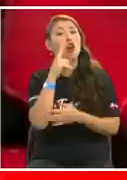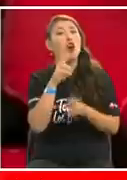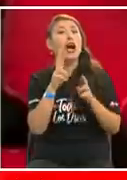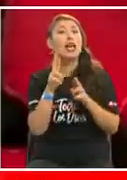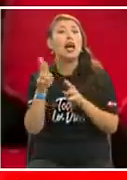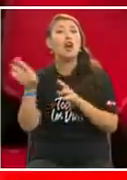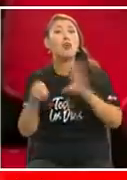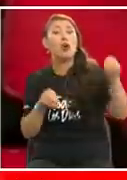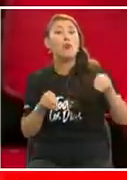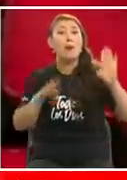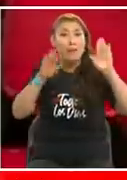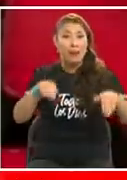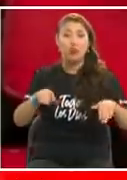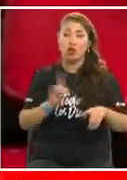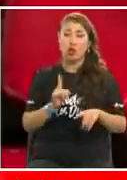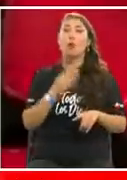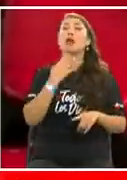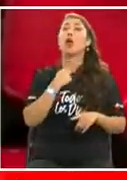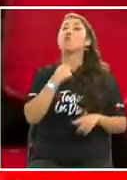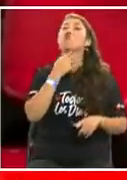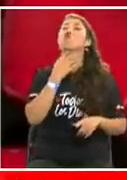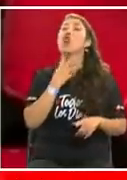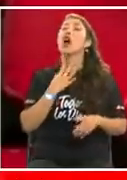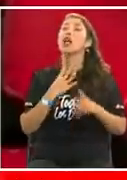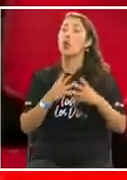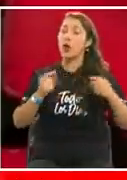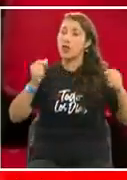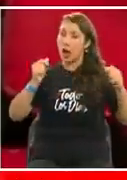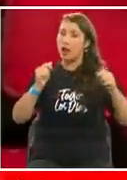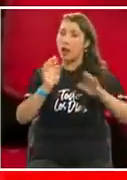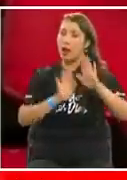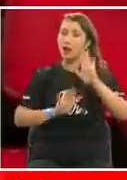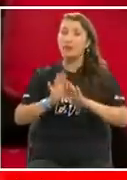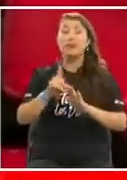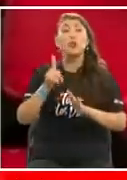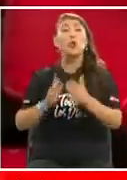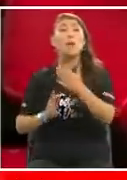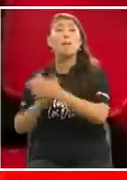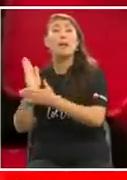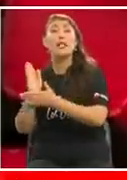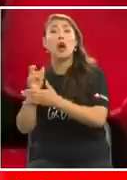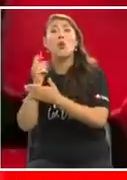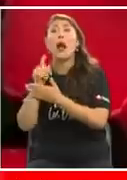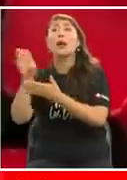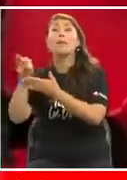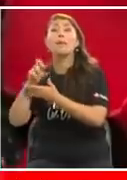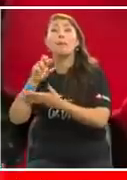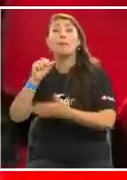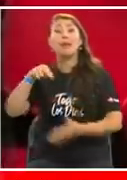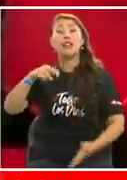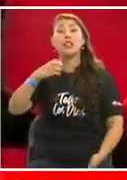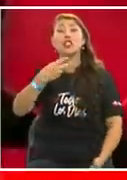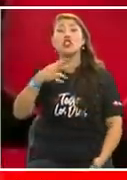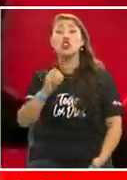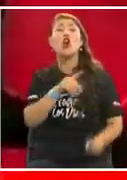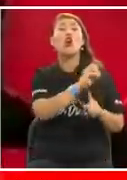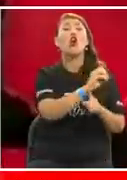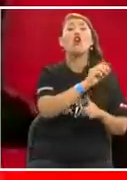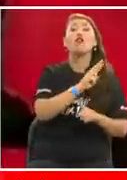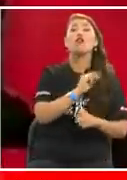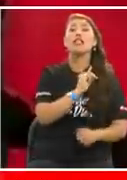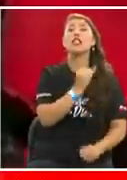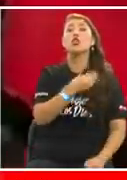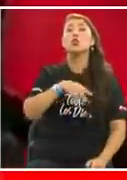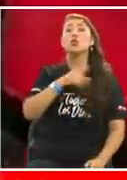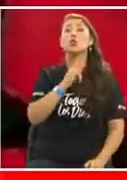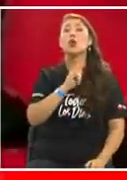simultáneamente, porque no quiero que se dañen sus cuerdas vocales. Primero, ¿quieres partir con Pancho o quieres partir con José Miguel? Denise, ¿con